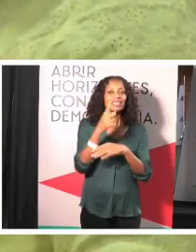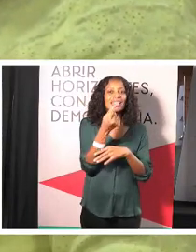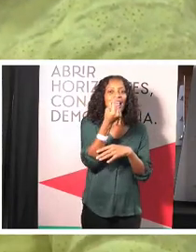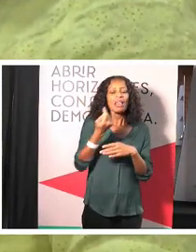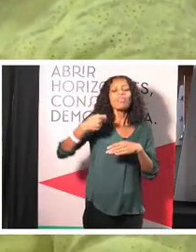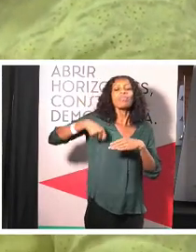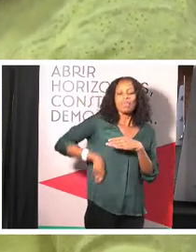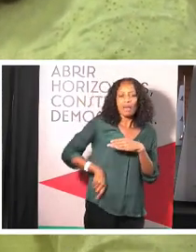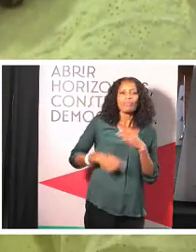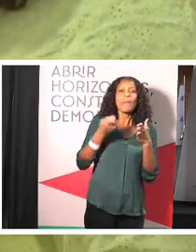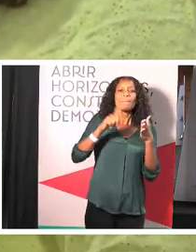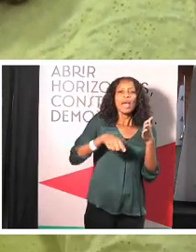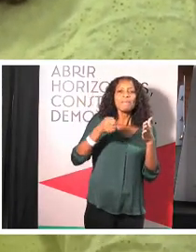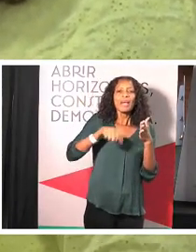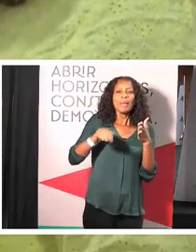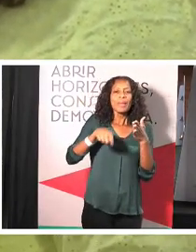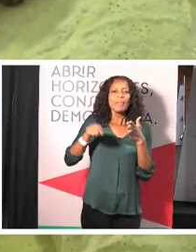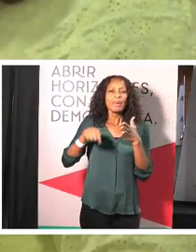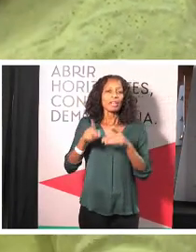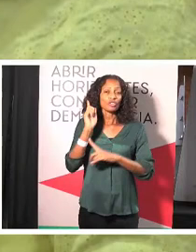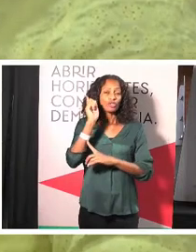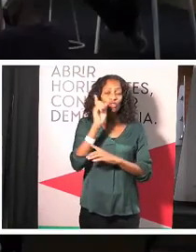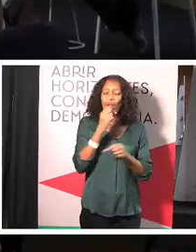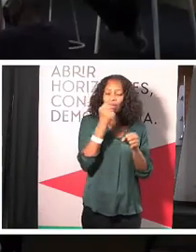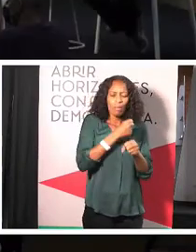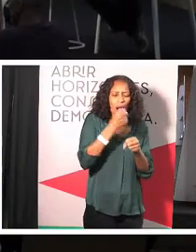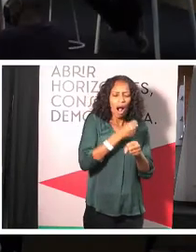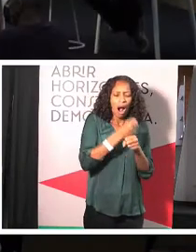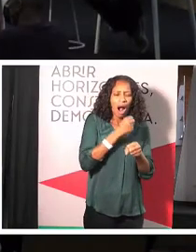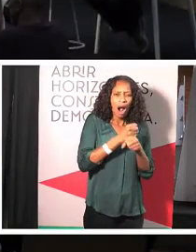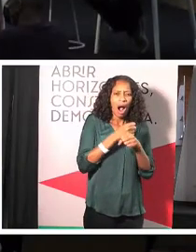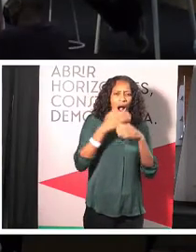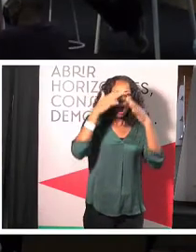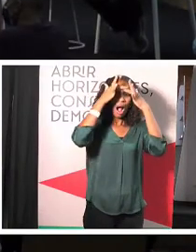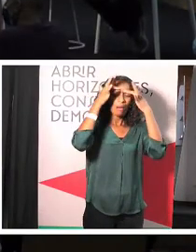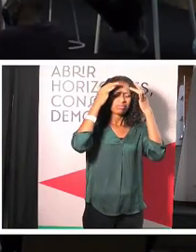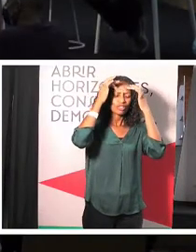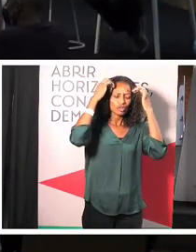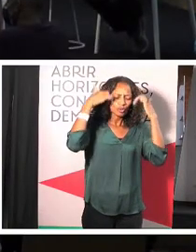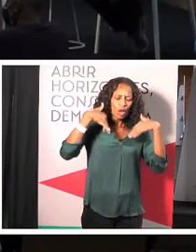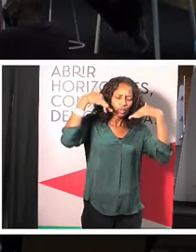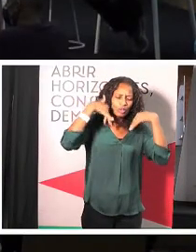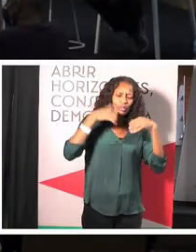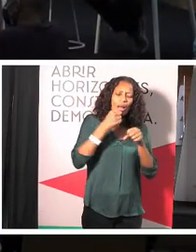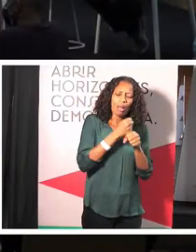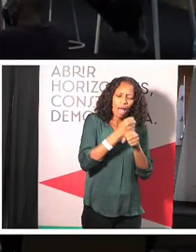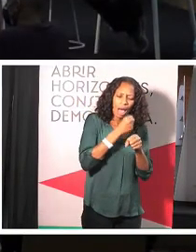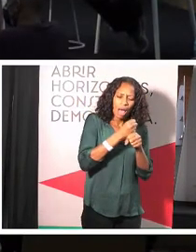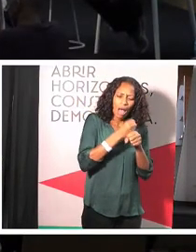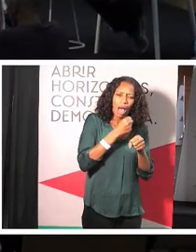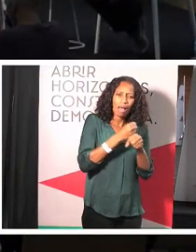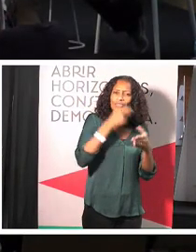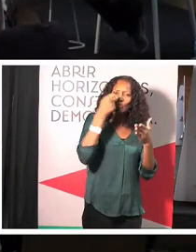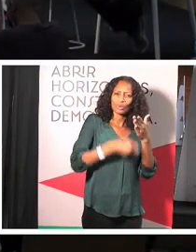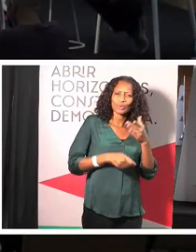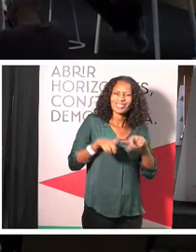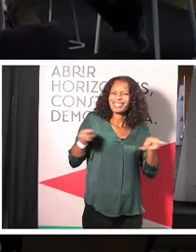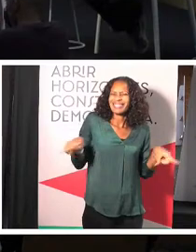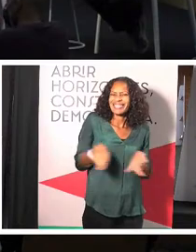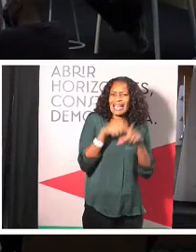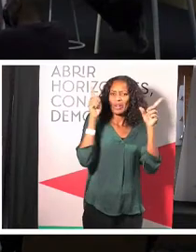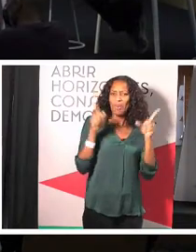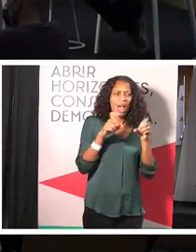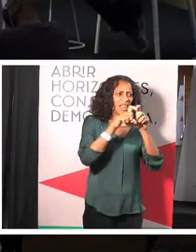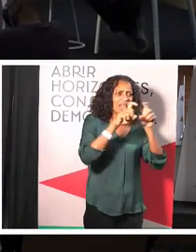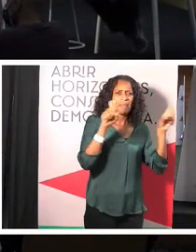que depositar su esfuerzo, su sudor, se lo tiene que dar a alguien y a cambio le garantizan que al final de mes va a tener una cuantía. Da igual cómo vaya la